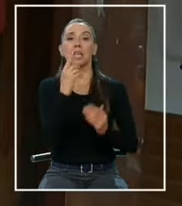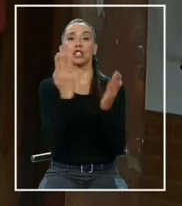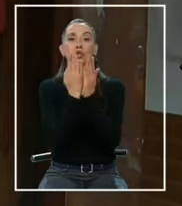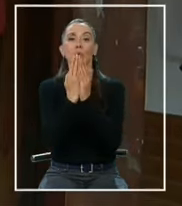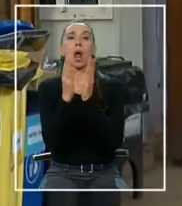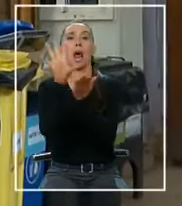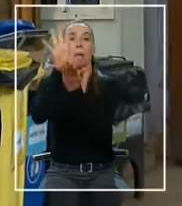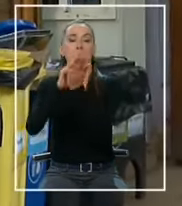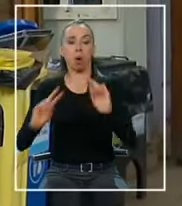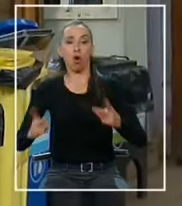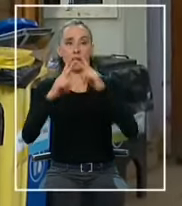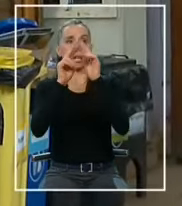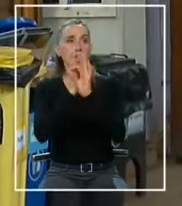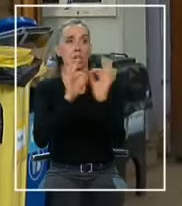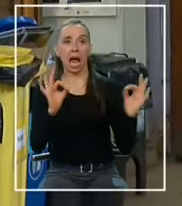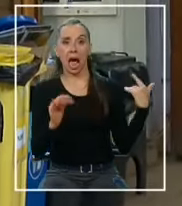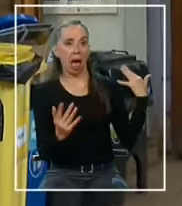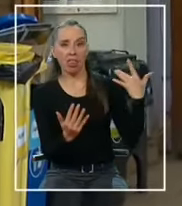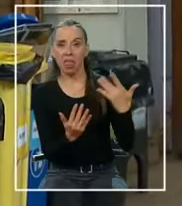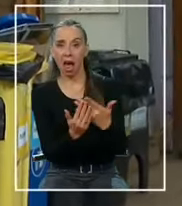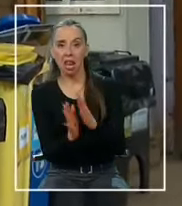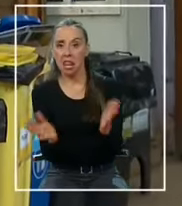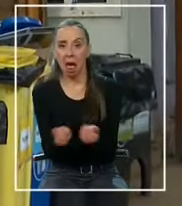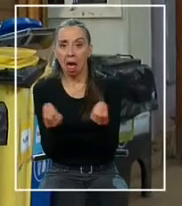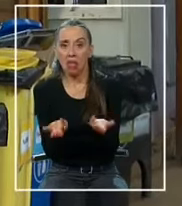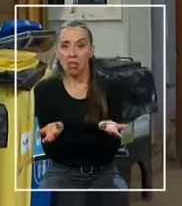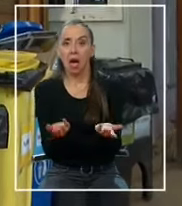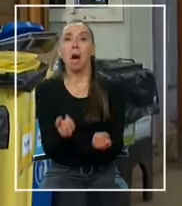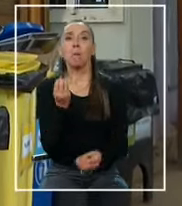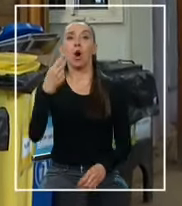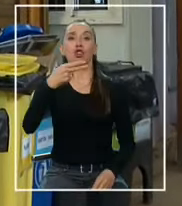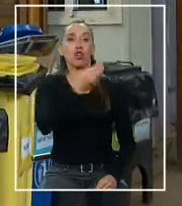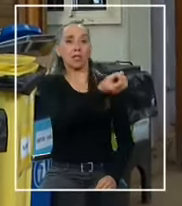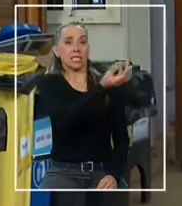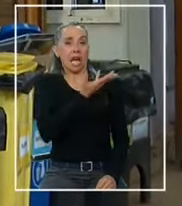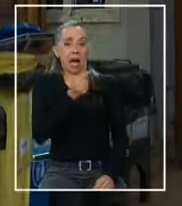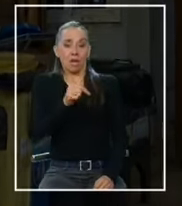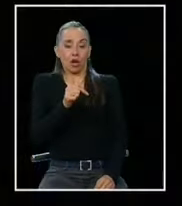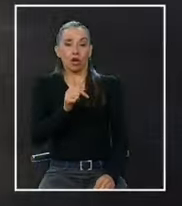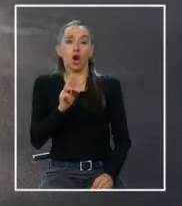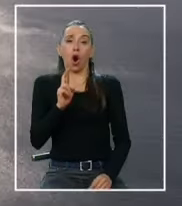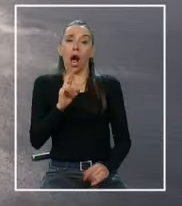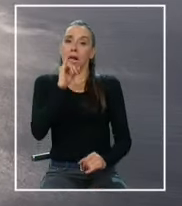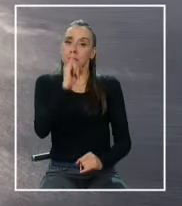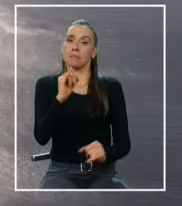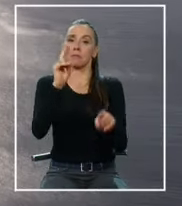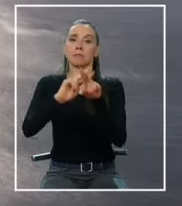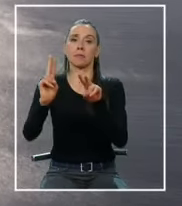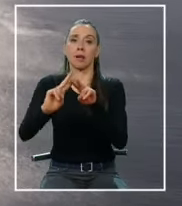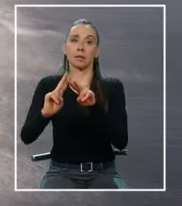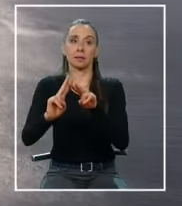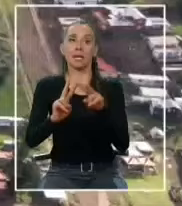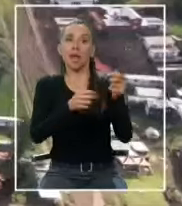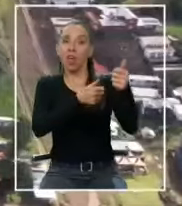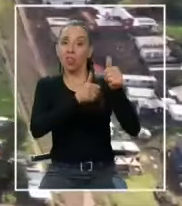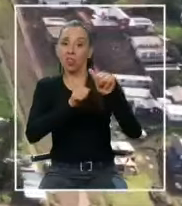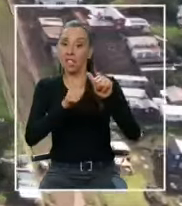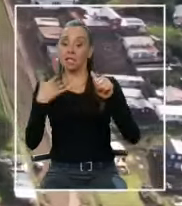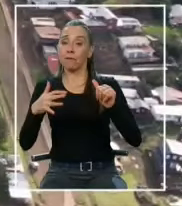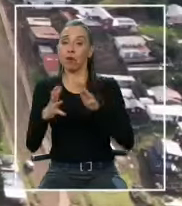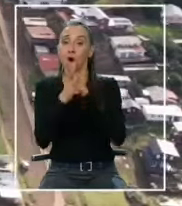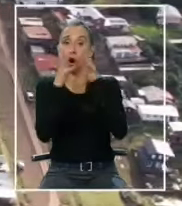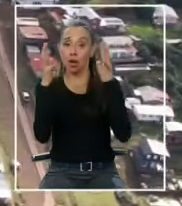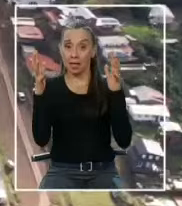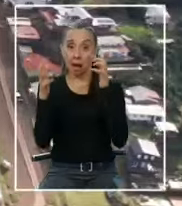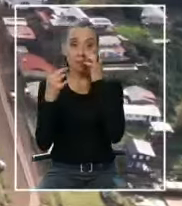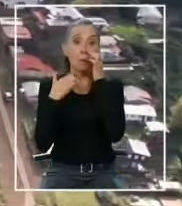realidad es que nunca pasaron. Es una excelente noticia y realmente esperamos que sea concreta. Desafío que parece mayúsculo